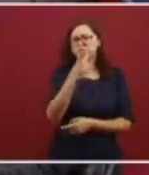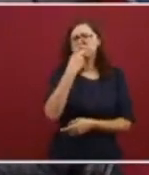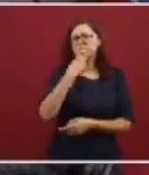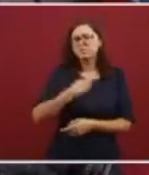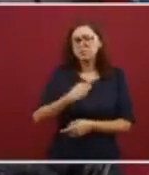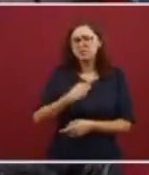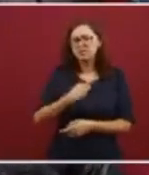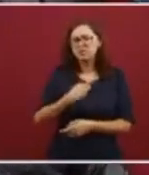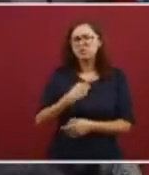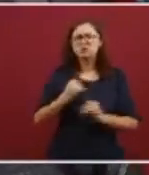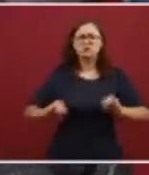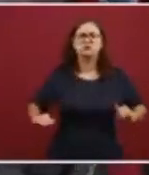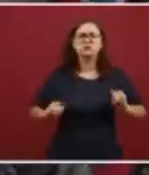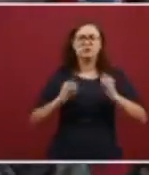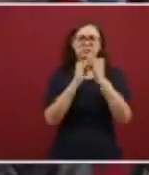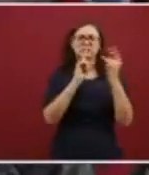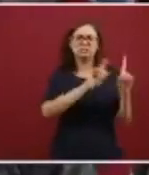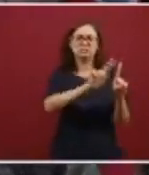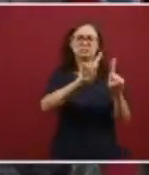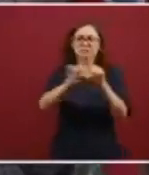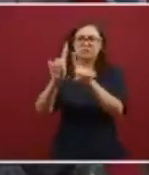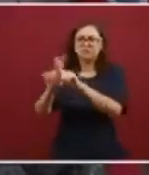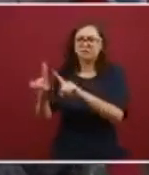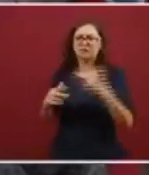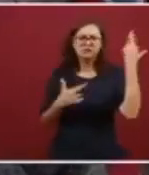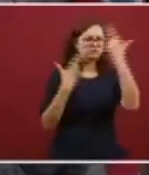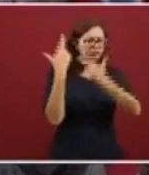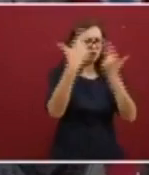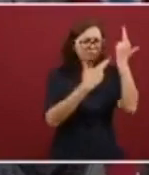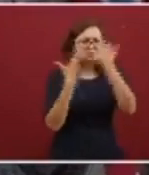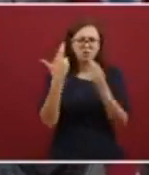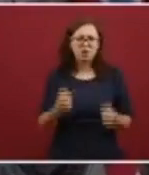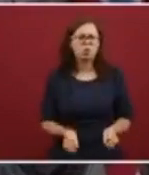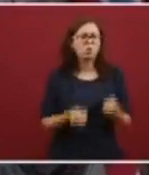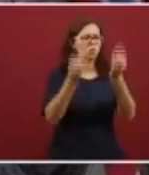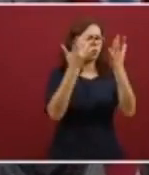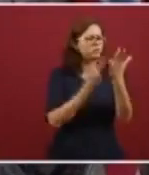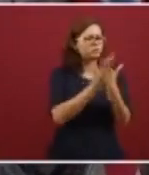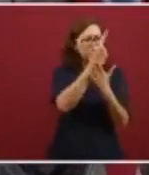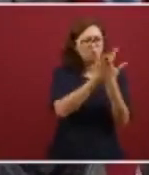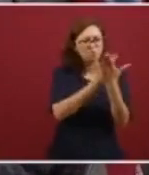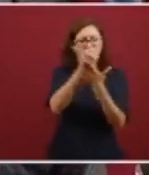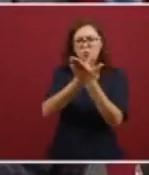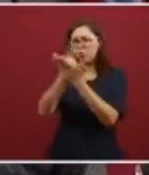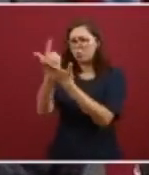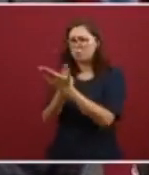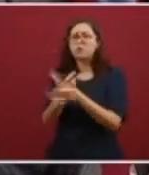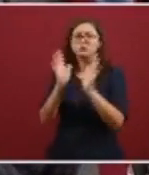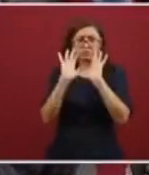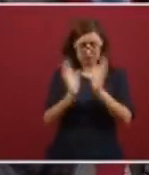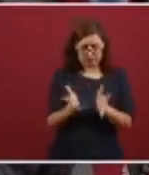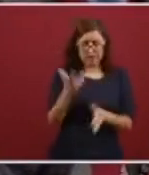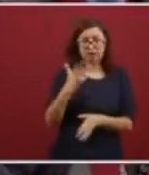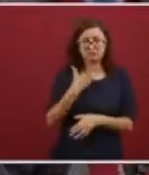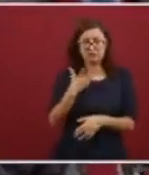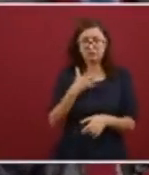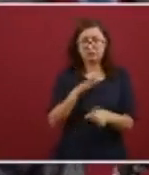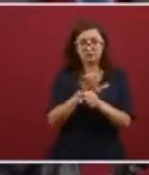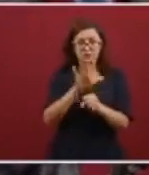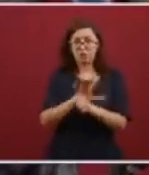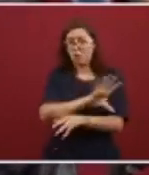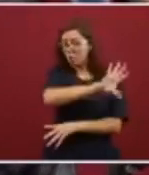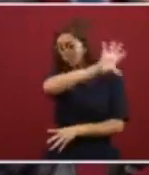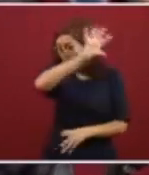que diversas dependencias estaban haciendo el recuento por sector. ¿Ya tiene el gobierno federal un recuento